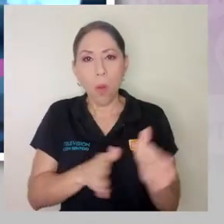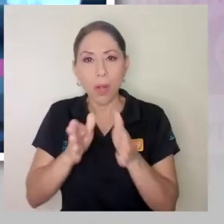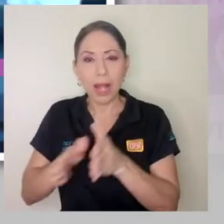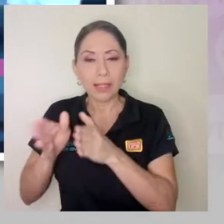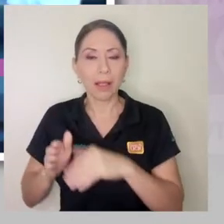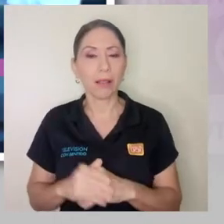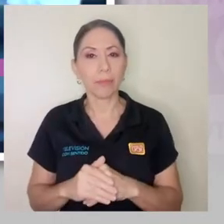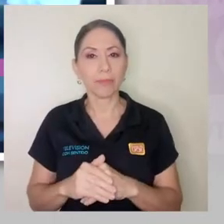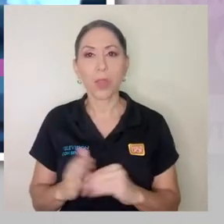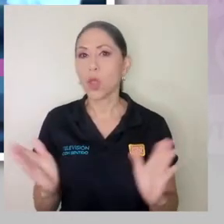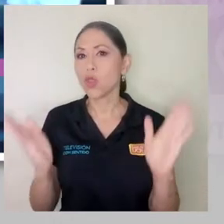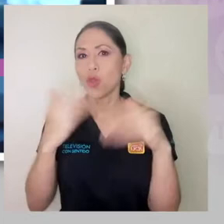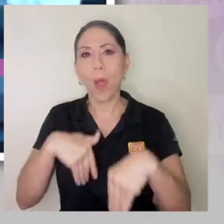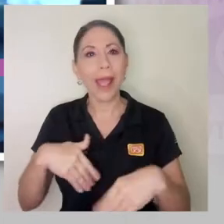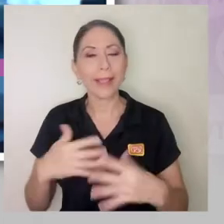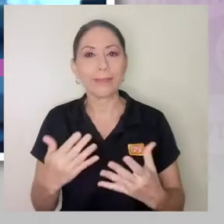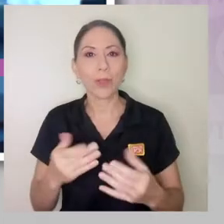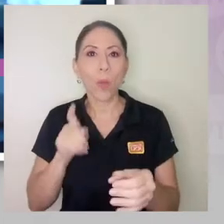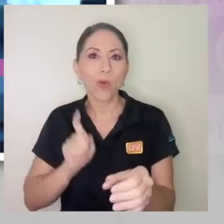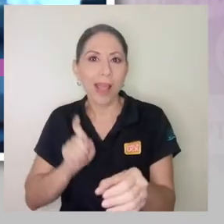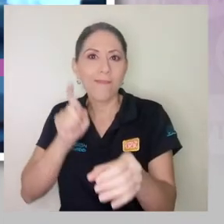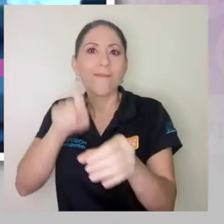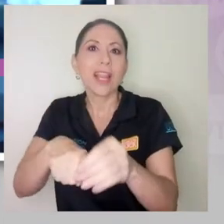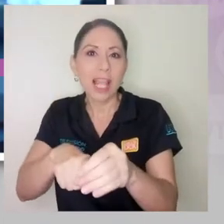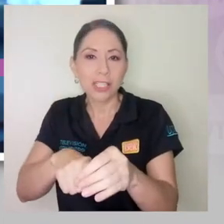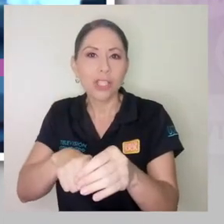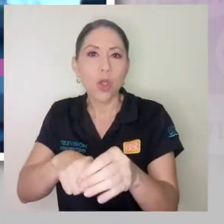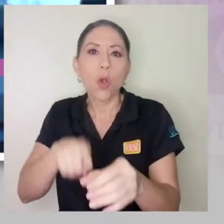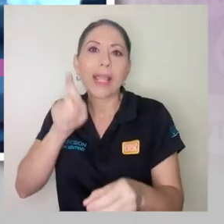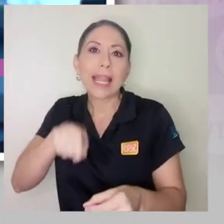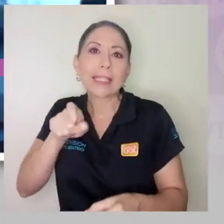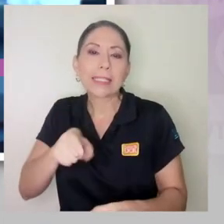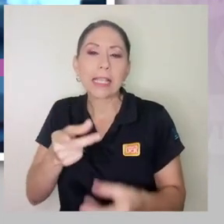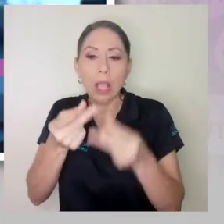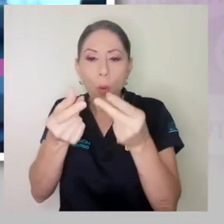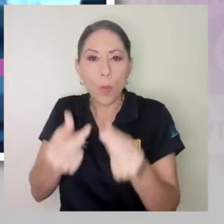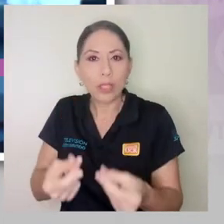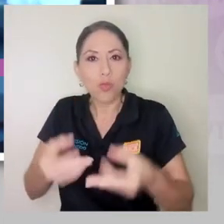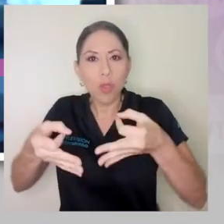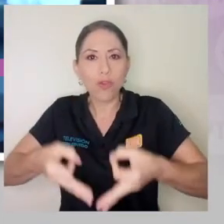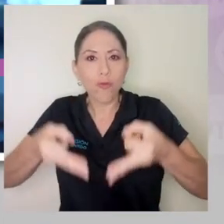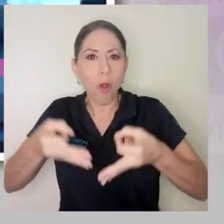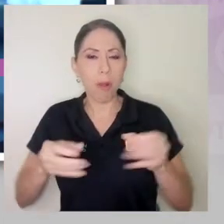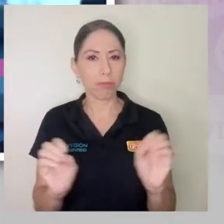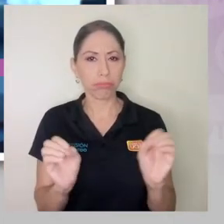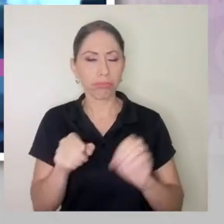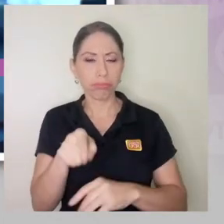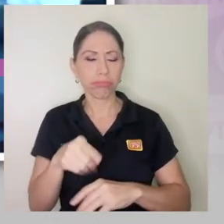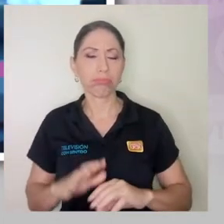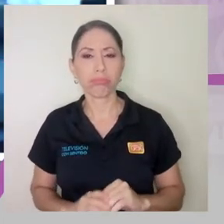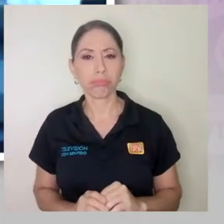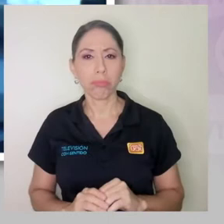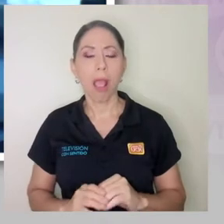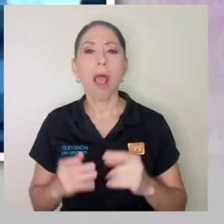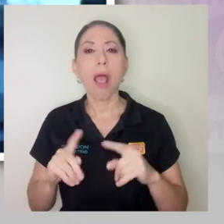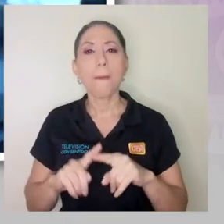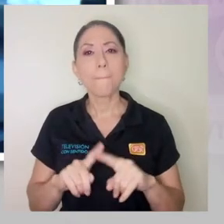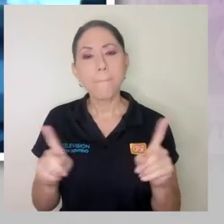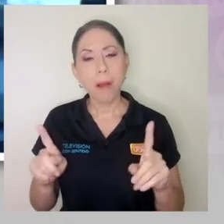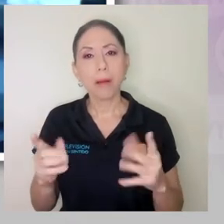hay, por ejemplo, una afiliación, ¿verdad?, como de que se tenga que destinar un presupuesto formal ni nada por el estilo, pero